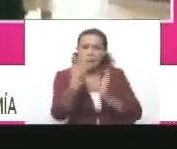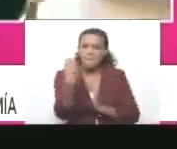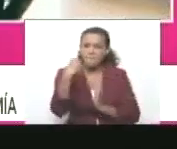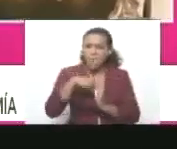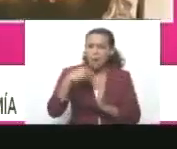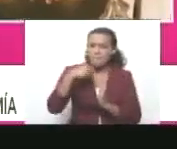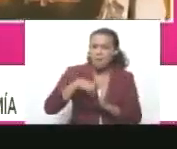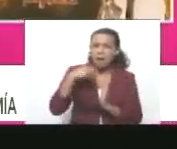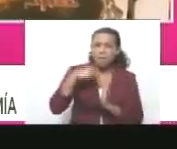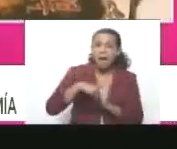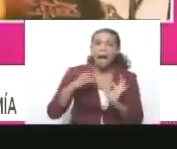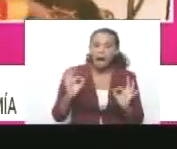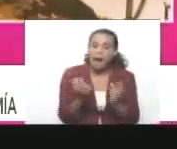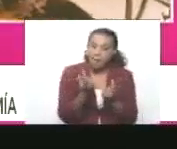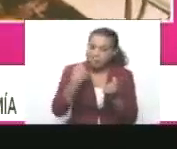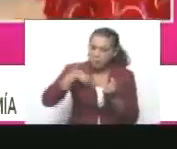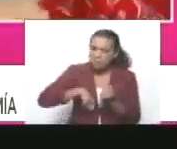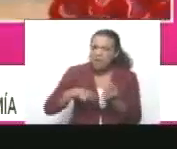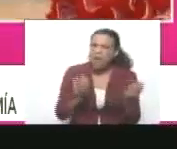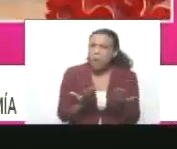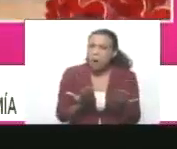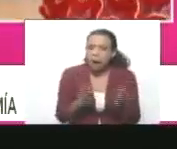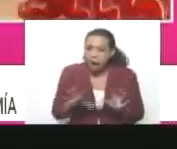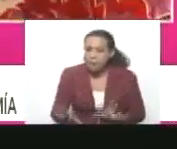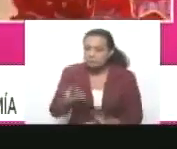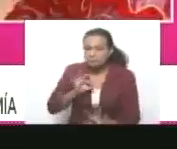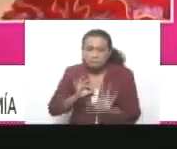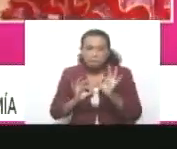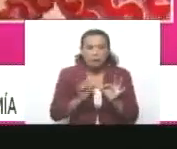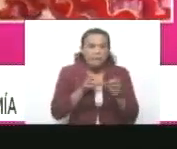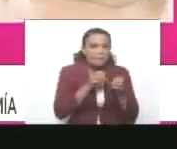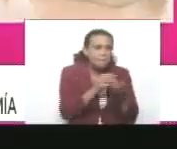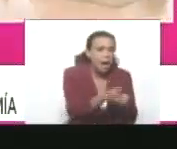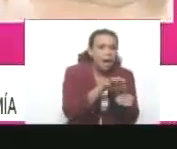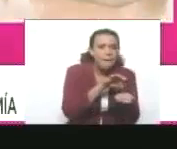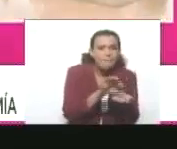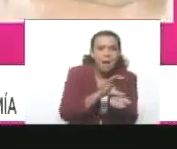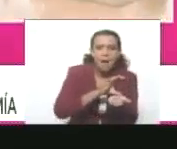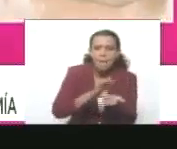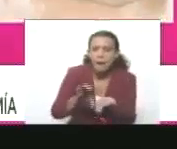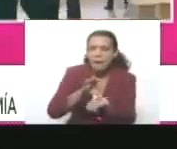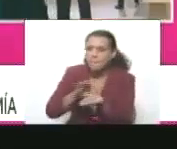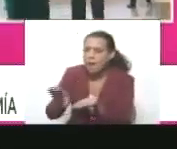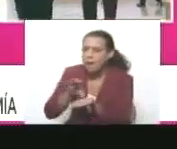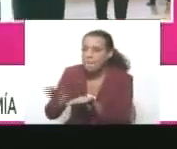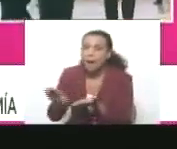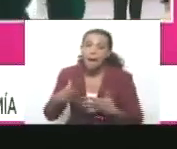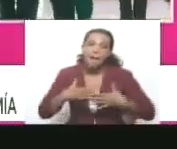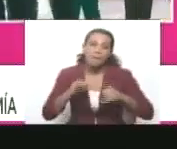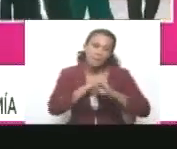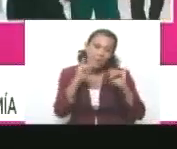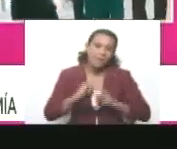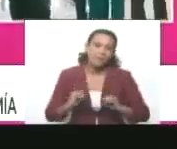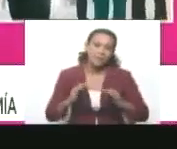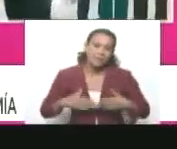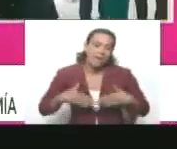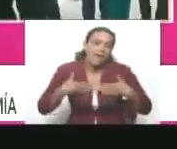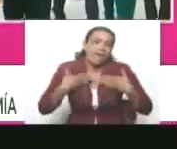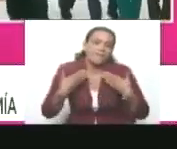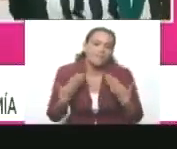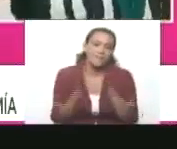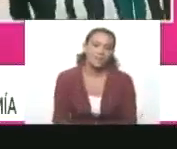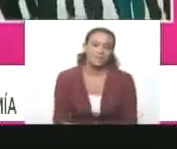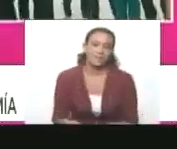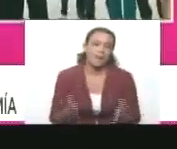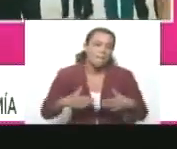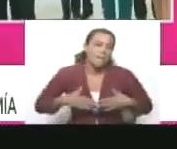más, el dinerito que entra es para el bienestar y la felicidad de Venezuela, para el estado de bienestar